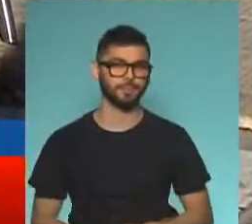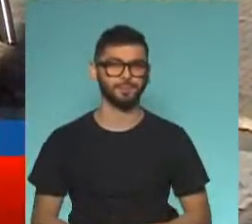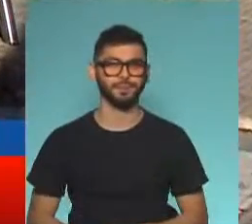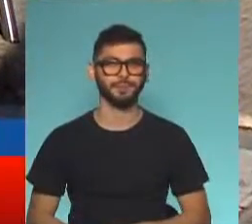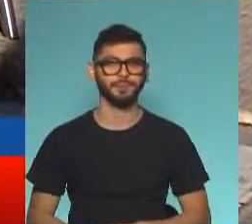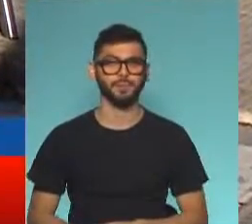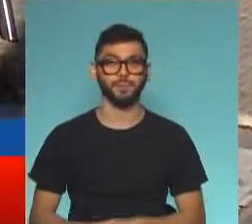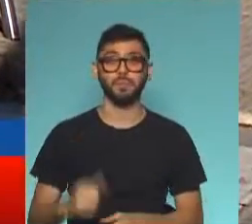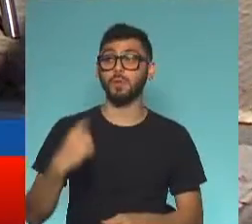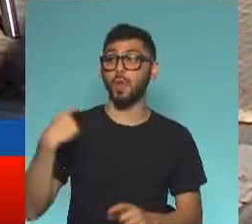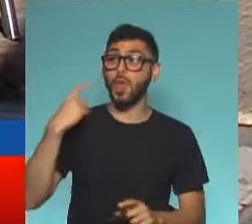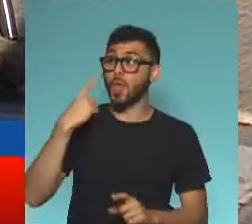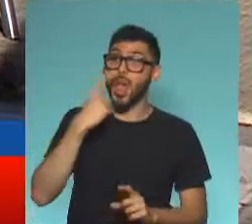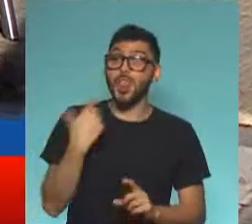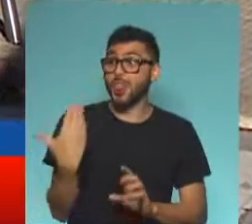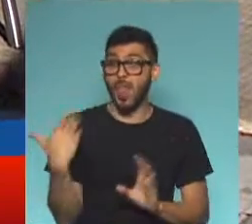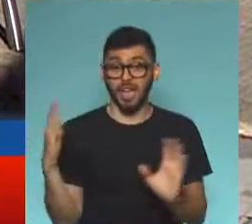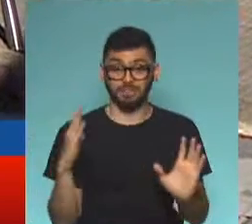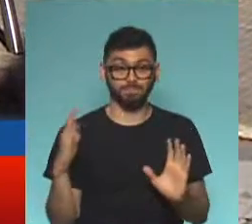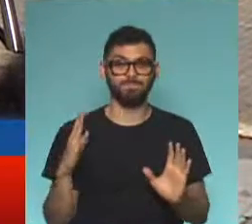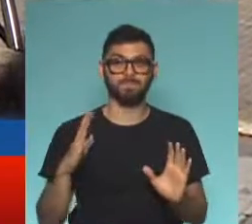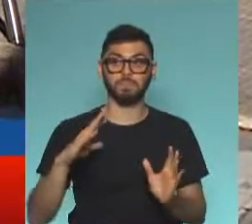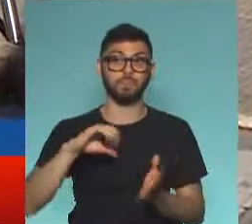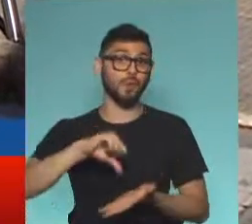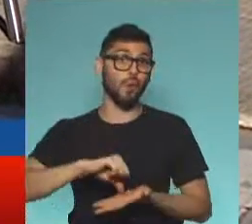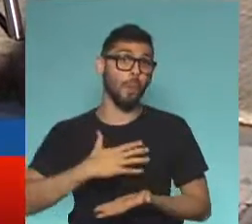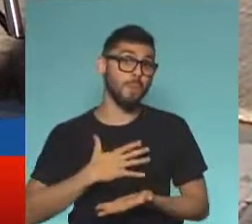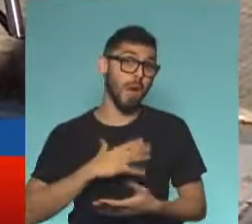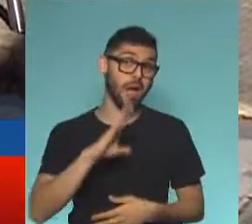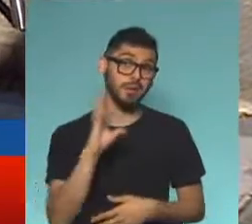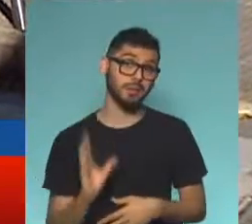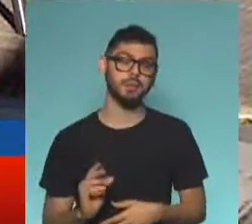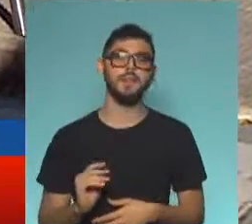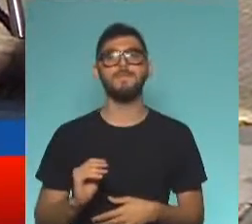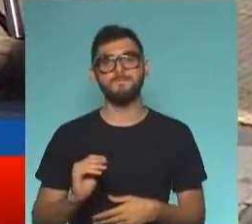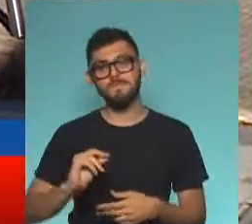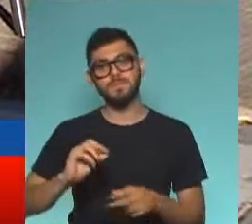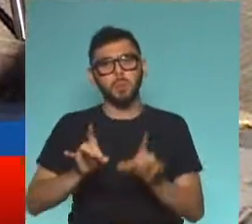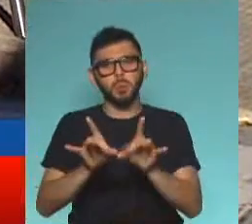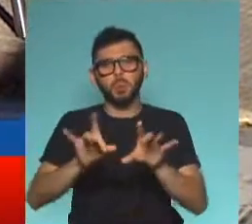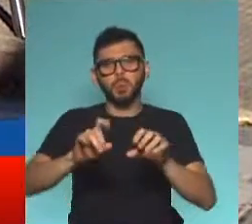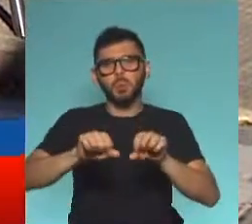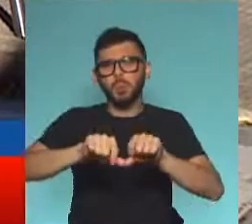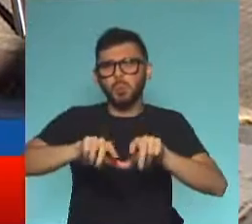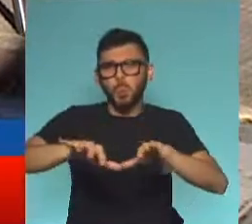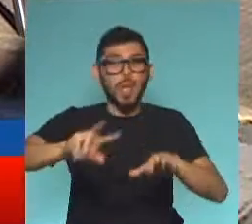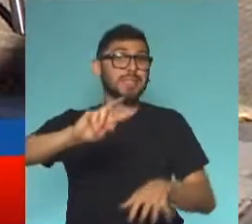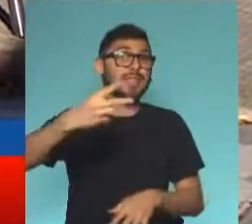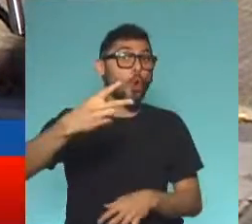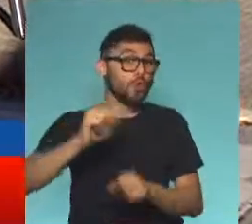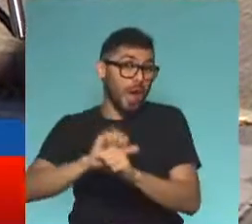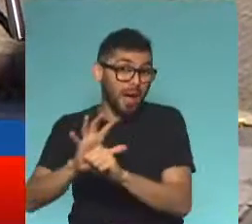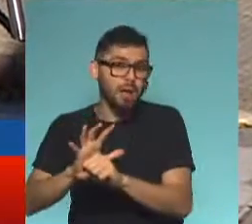En los días donde nuestro país está transitando por la segunda ola de coronavirus,